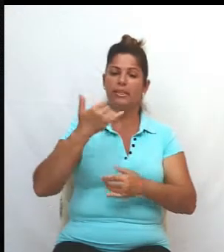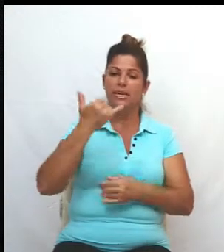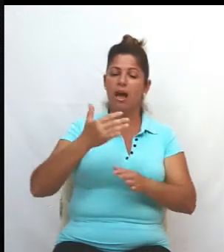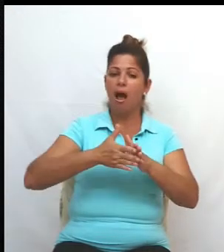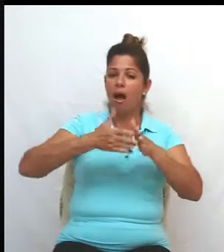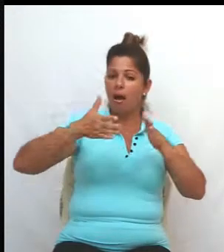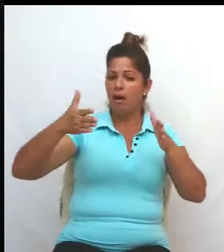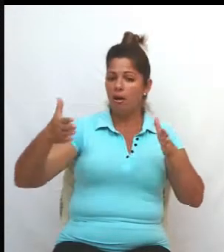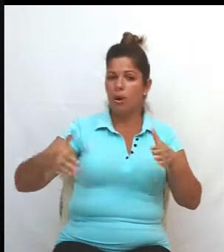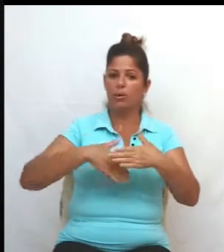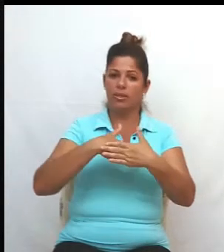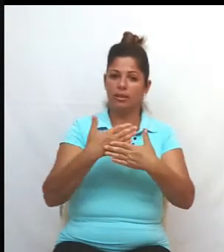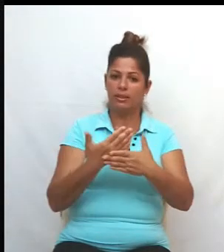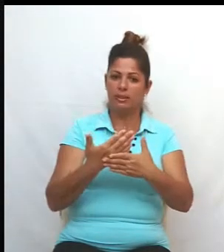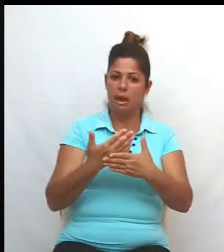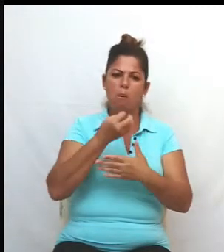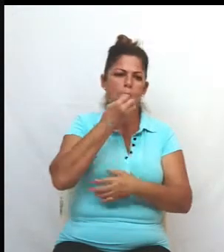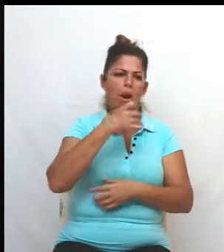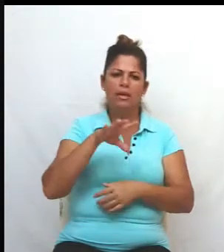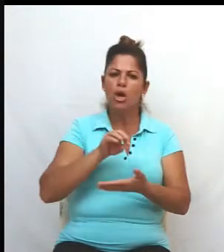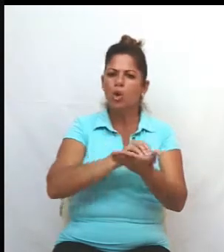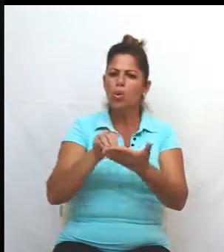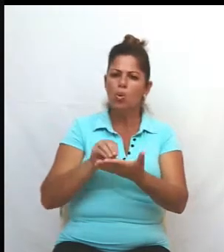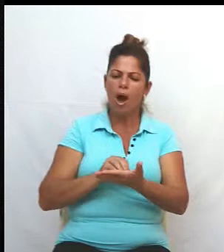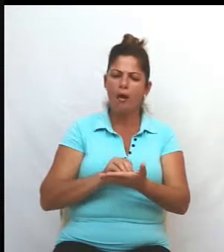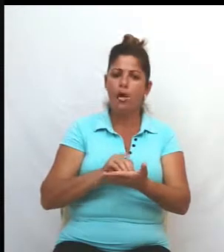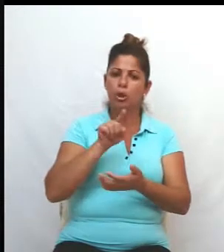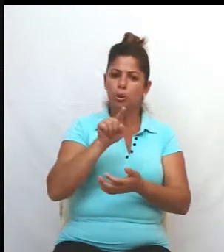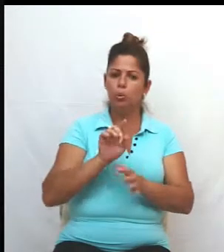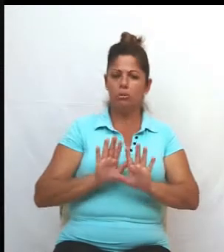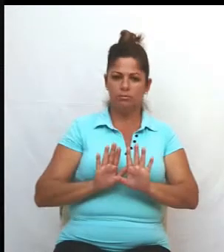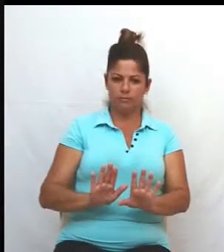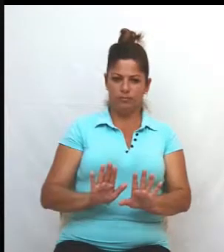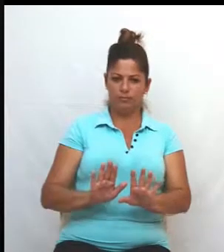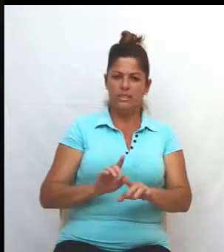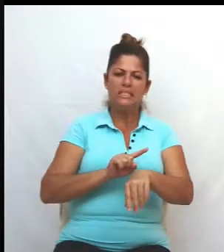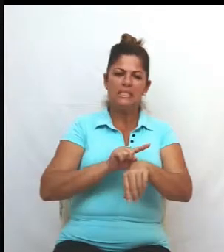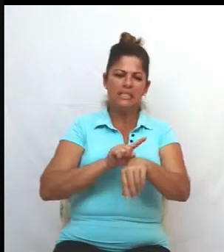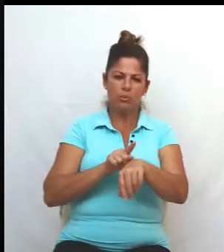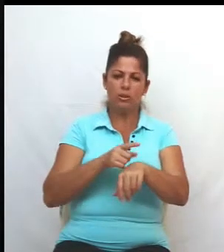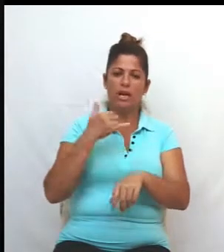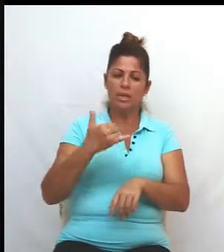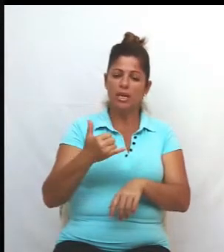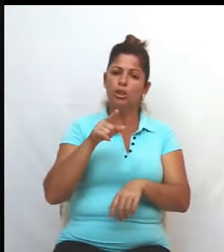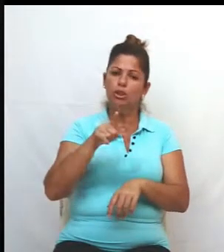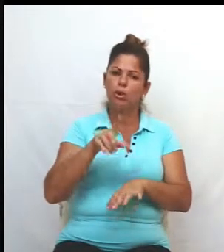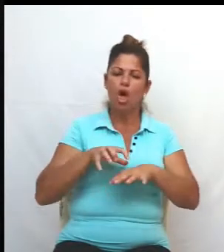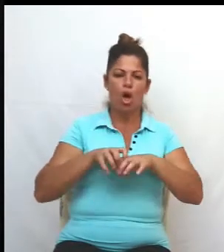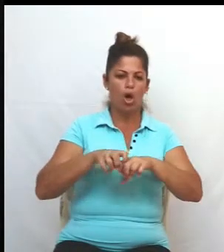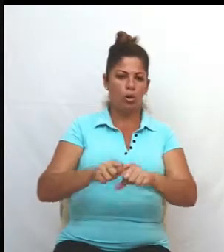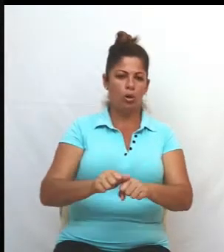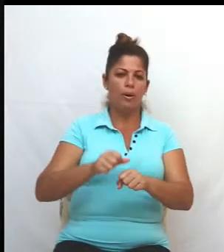y a lo largo del día allí donde estés te sugerimos que te detengas unos segundos